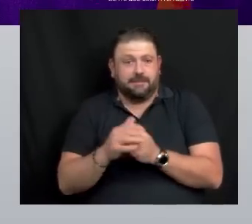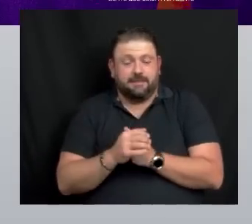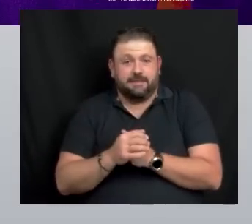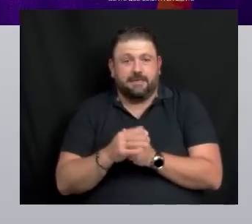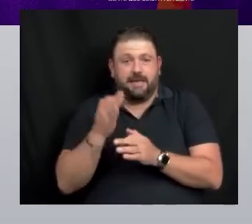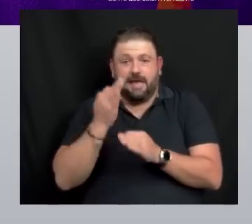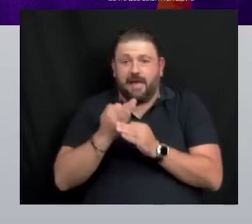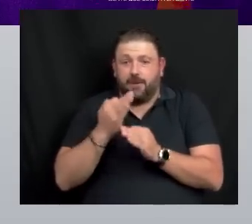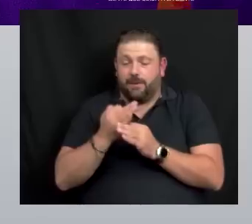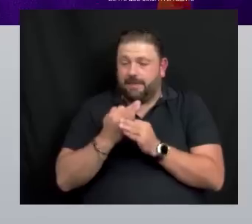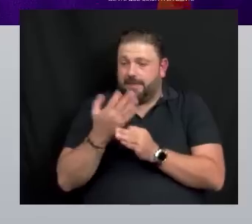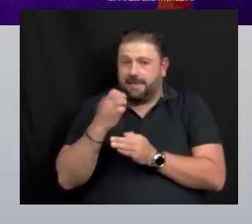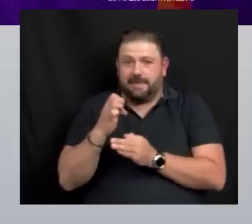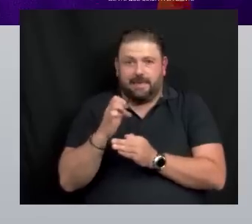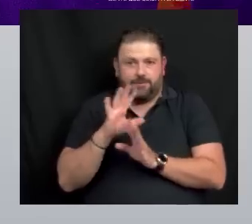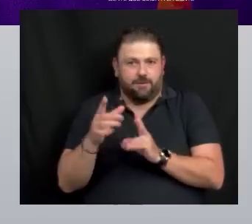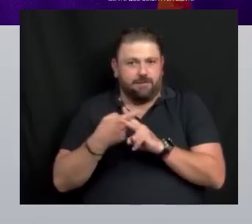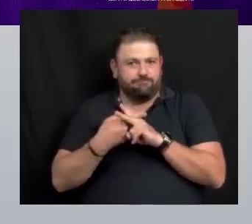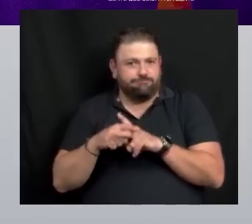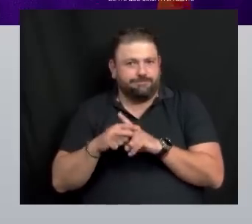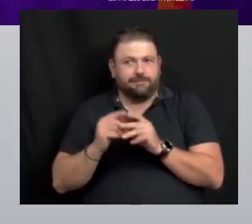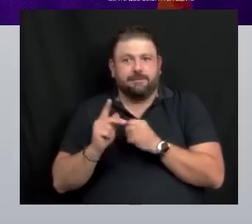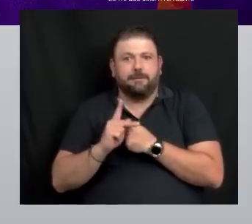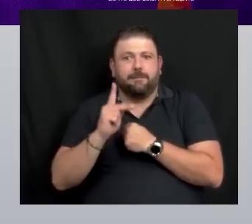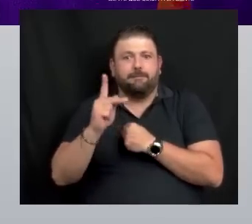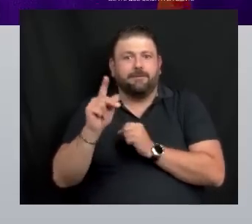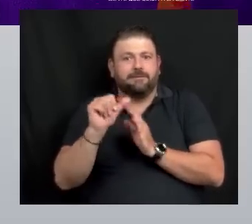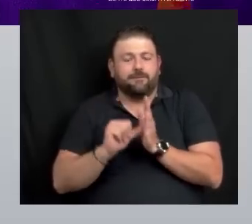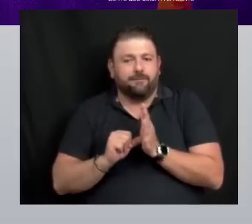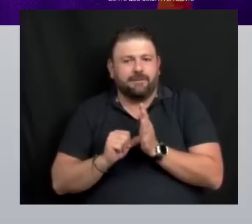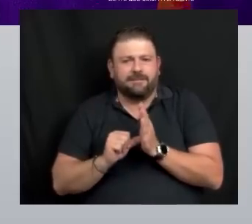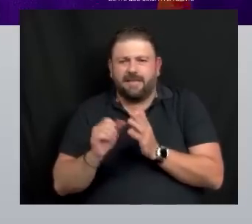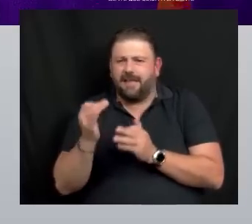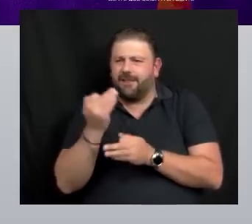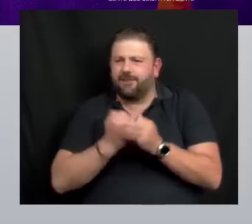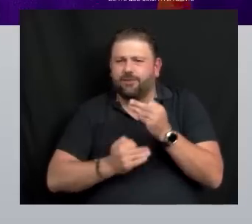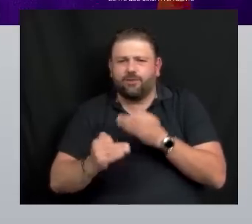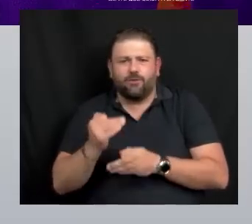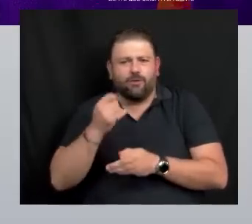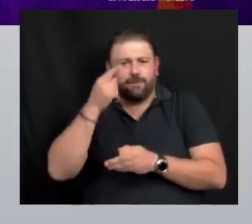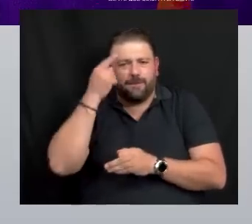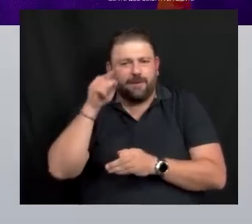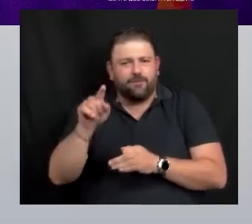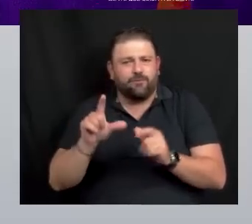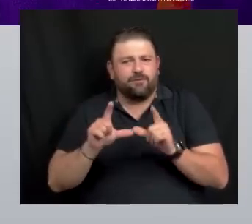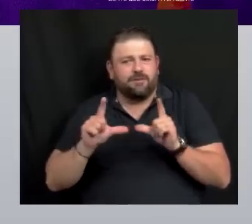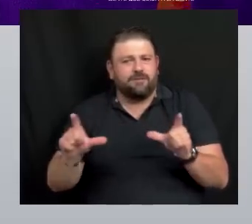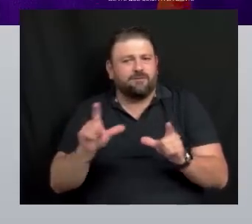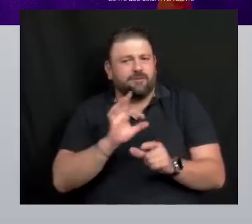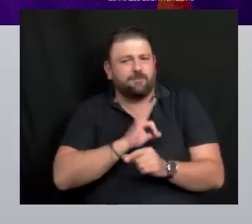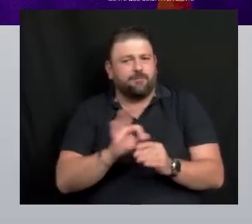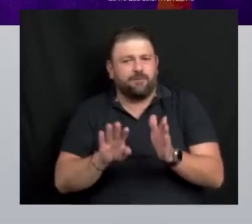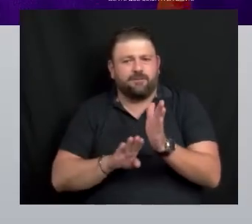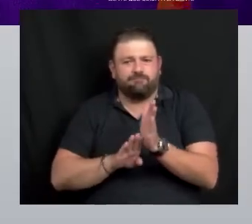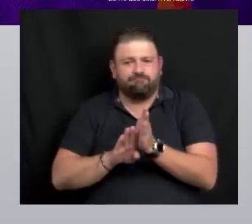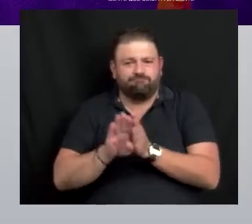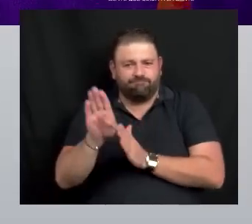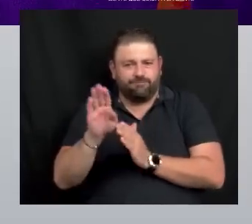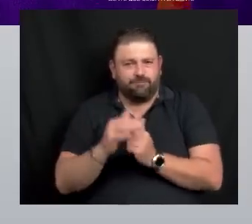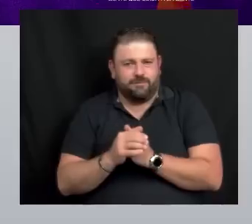saliendo con todas las herramientas para crecer. ¿Por qué digo esto? Porque si tú agarras una tuerca y la quieres